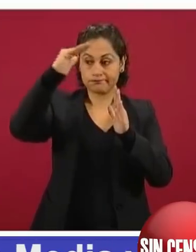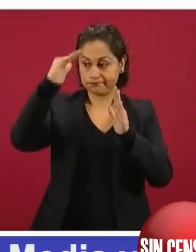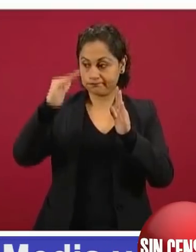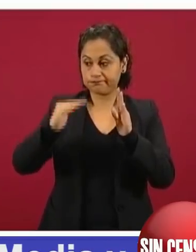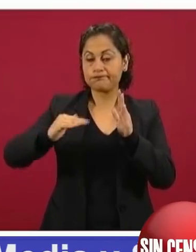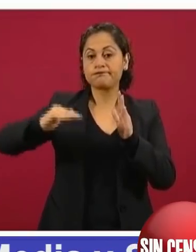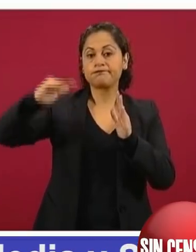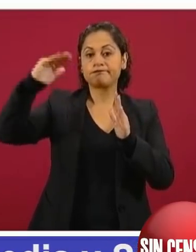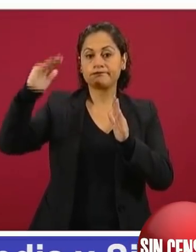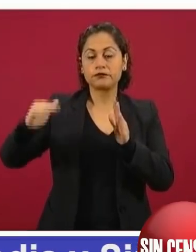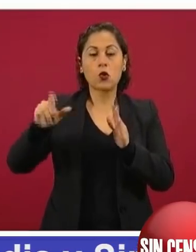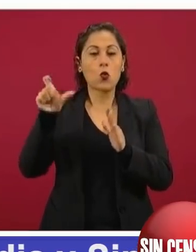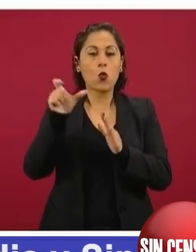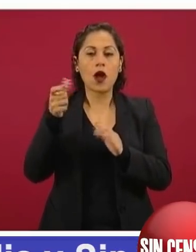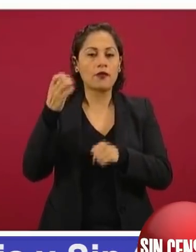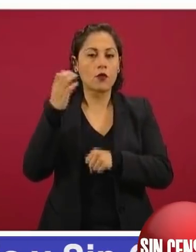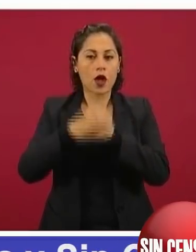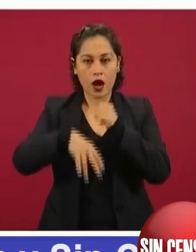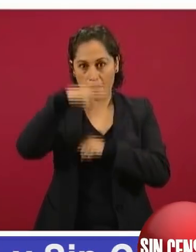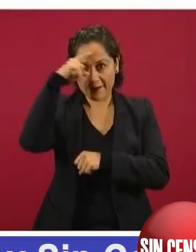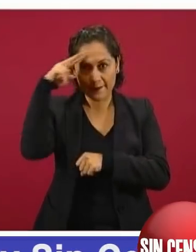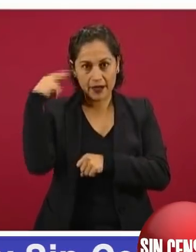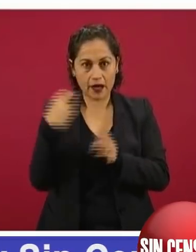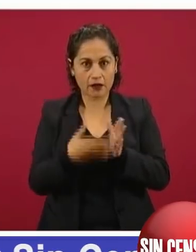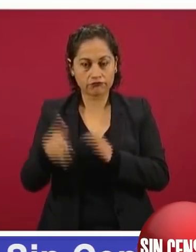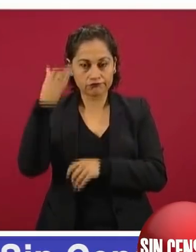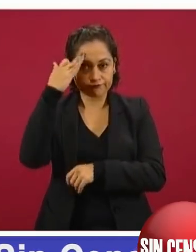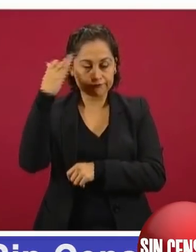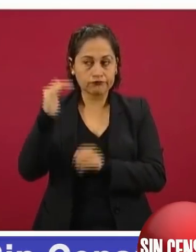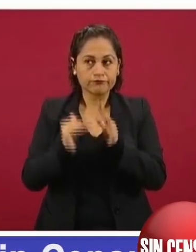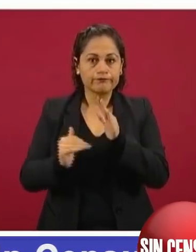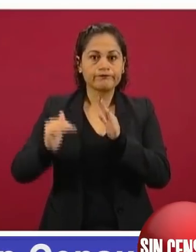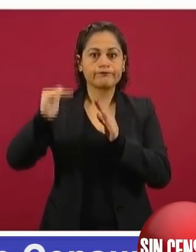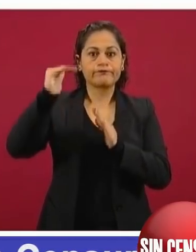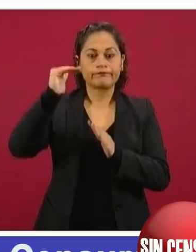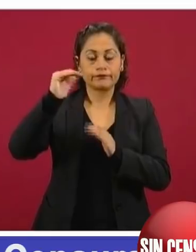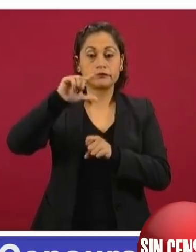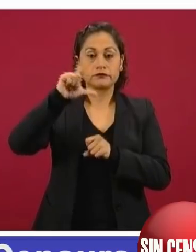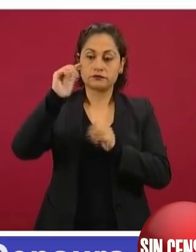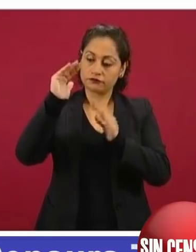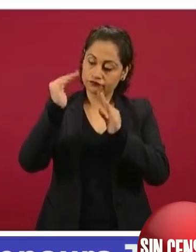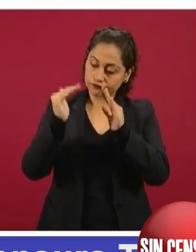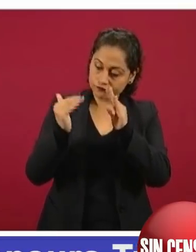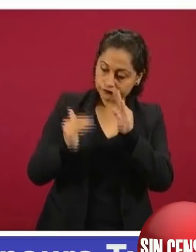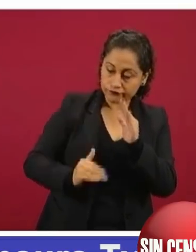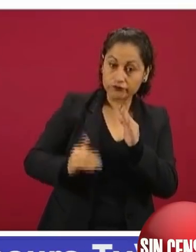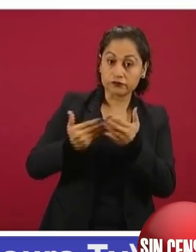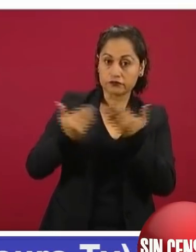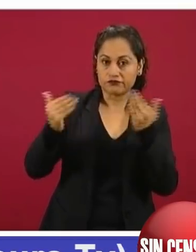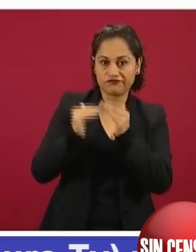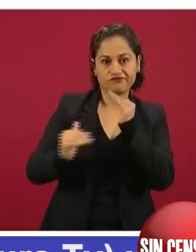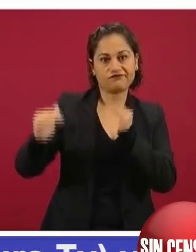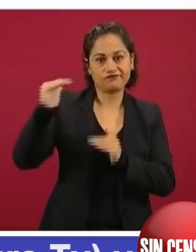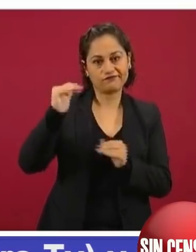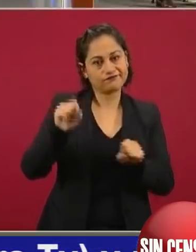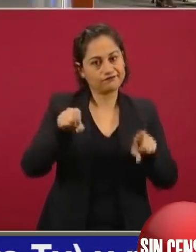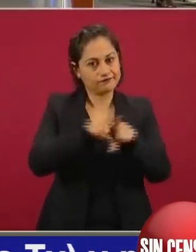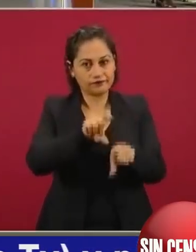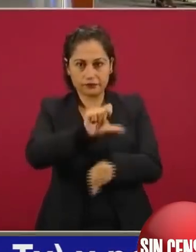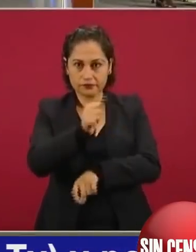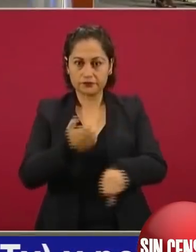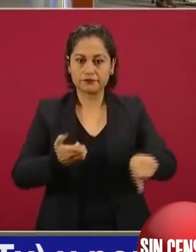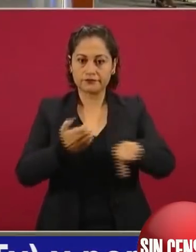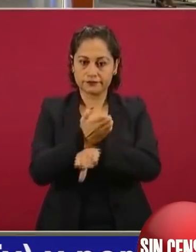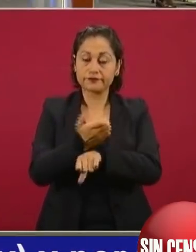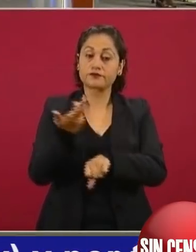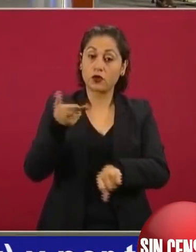a finales del verano, y después este incremento que ha ocurrido en todos los estados. La siguiente. Y la hospitalización con una